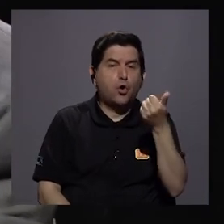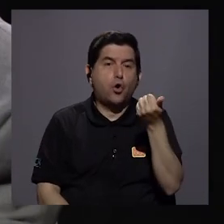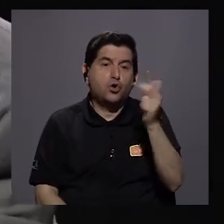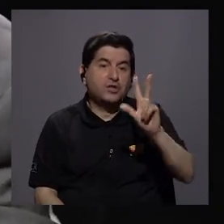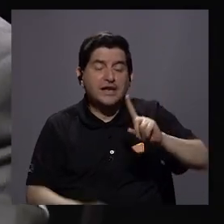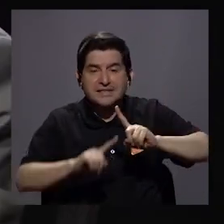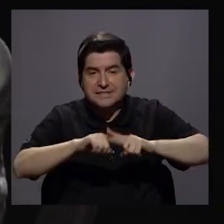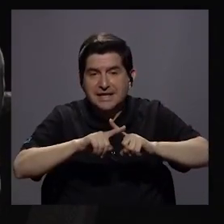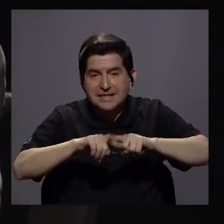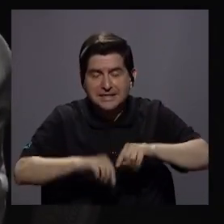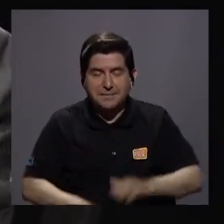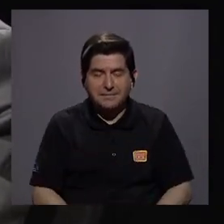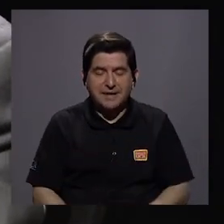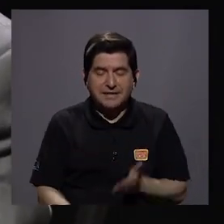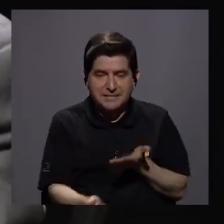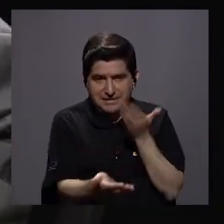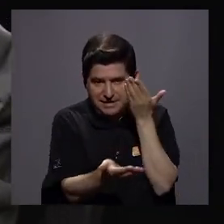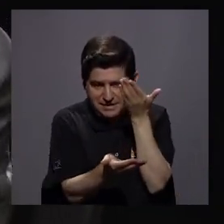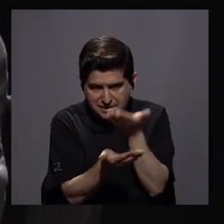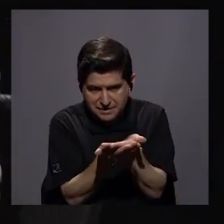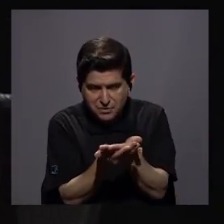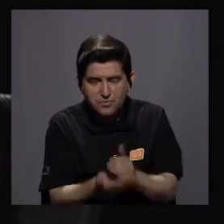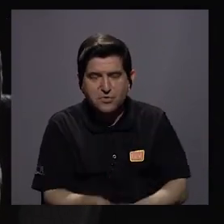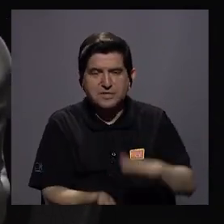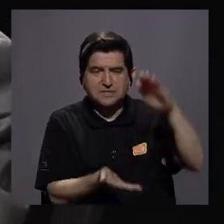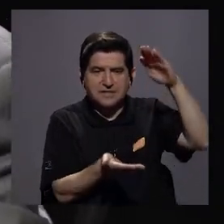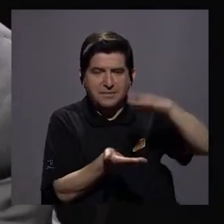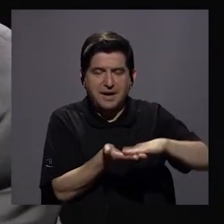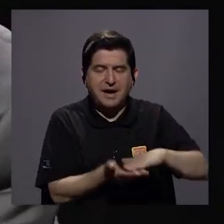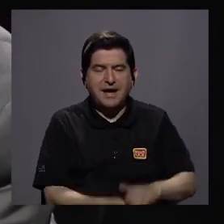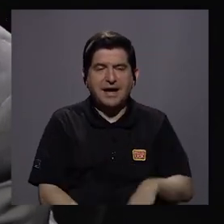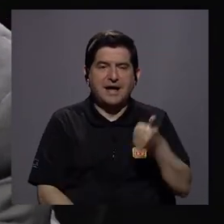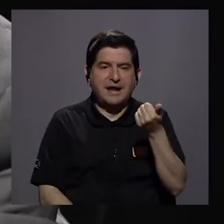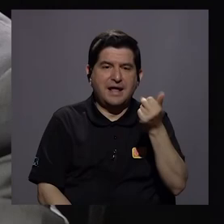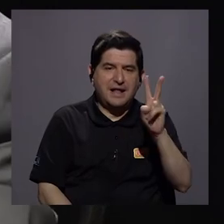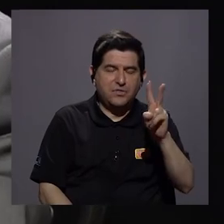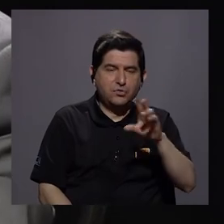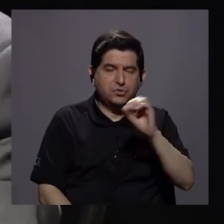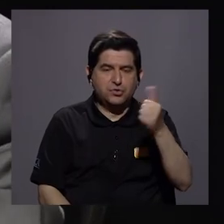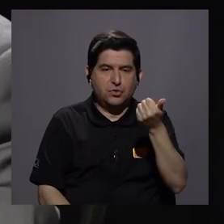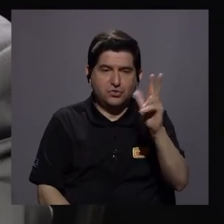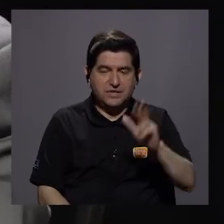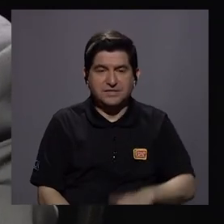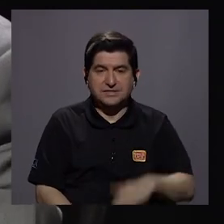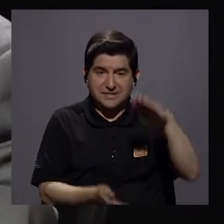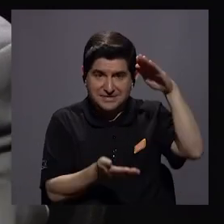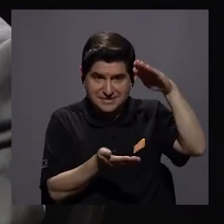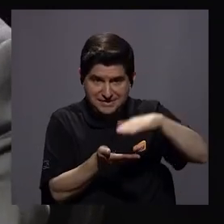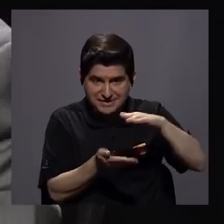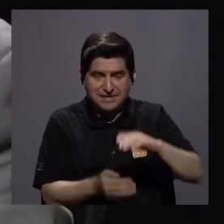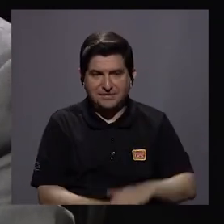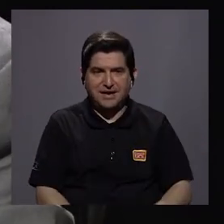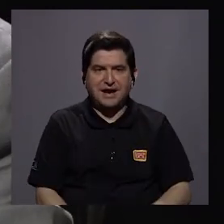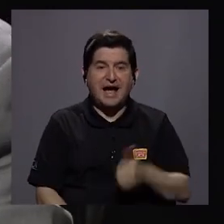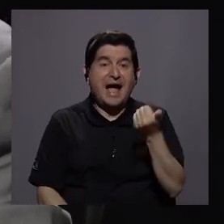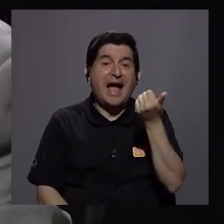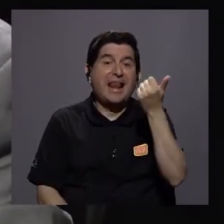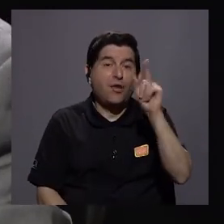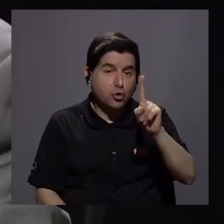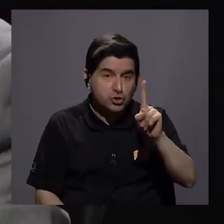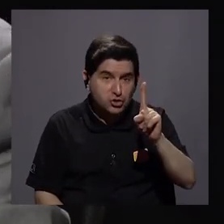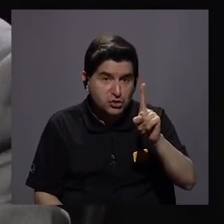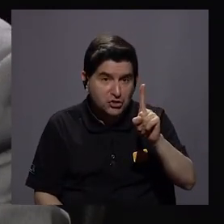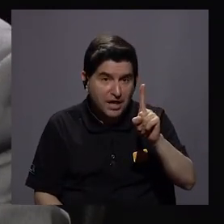el 13, según se acoja la propuesta de bajar al 12 o al 13. Si se coge la propuesta de bajarlo al